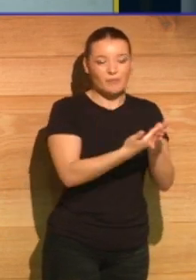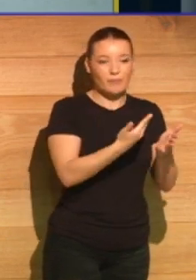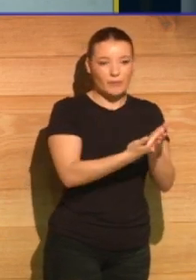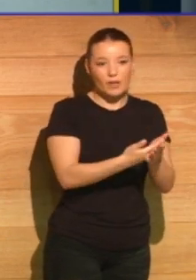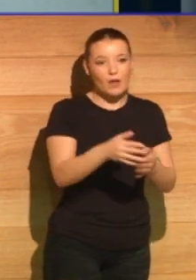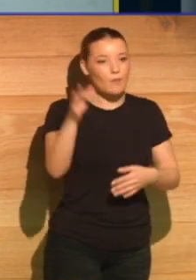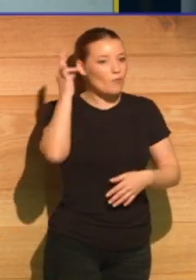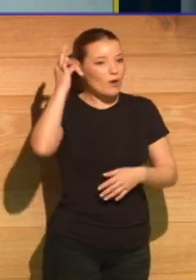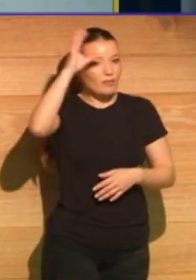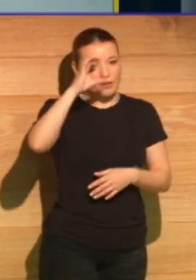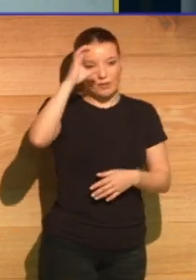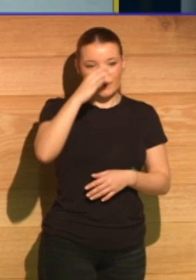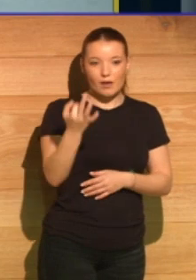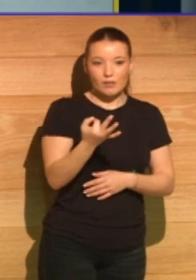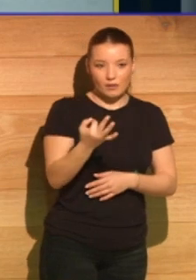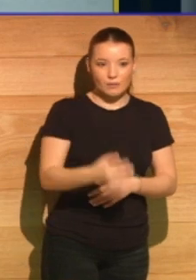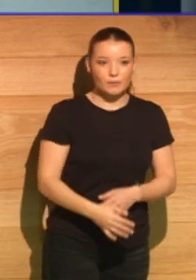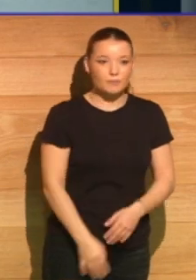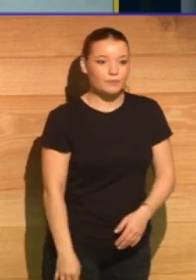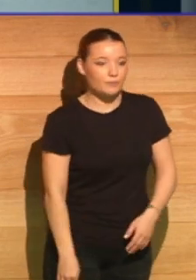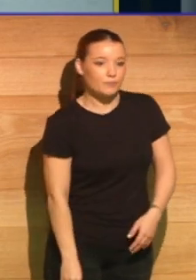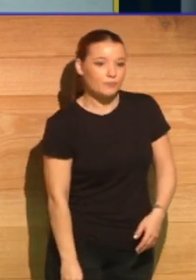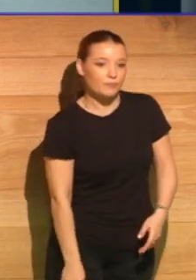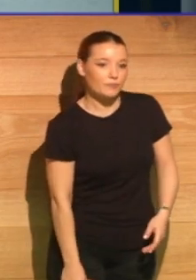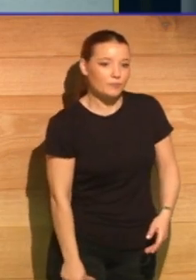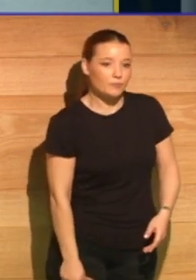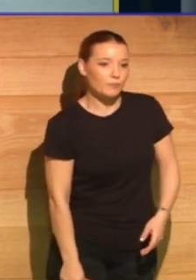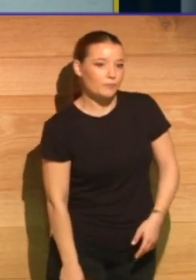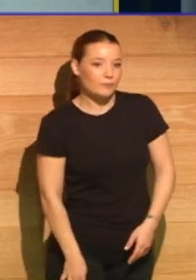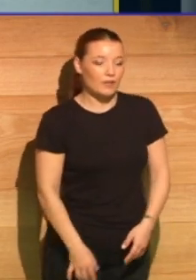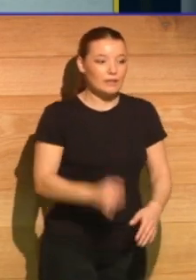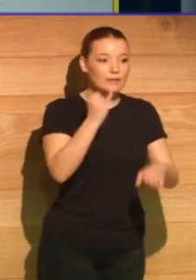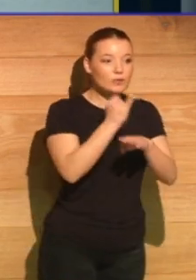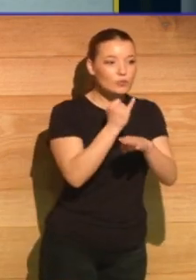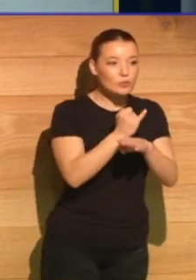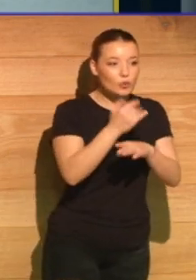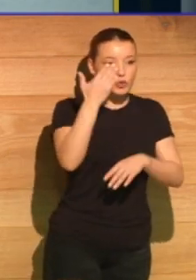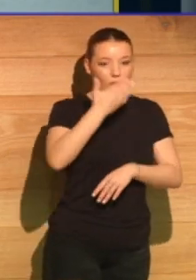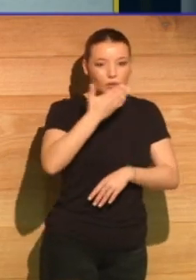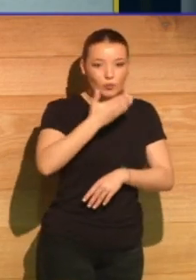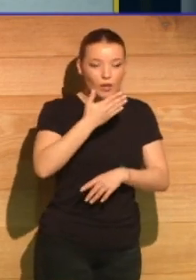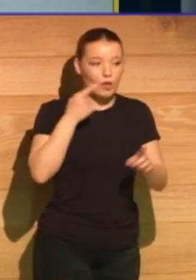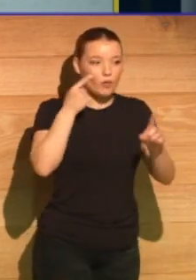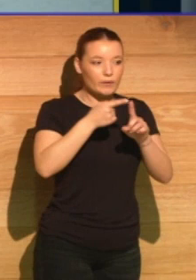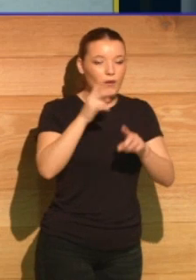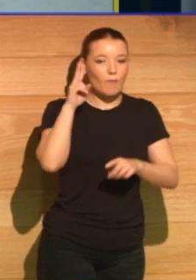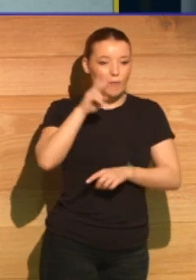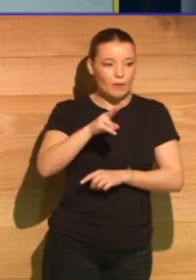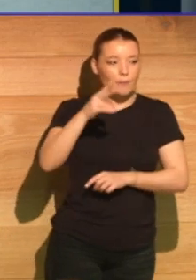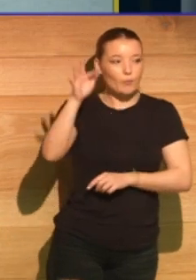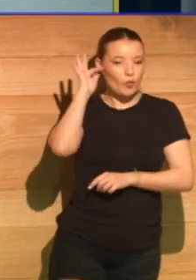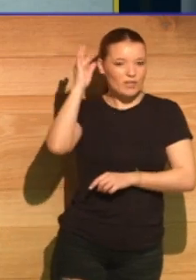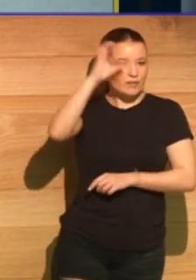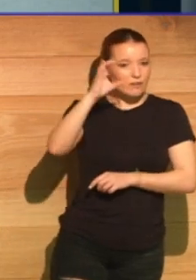jóvenes a dar charlas en institutos y en escuelas para que vean que hay mujeres que trabajan en ciencia. Pero